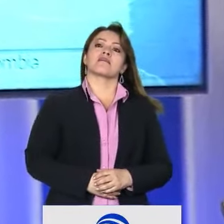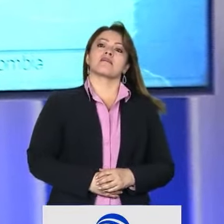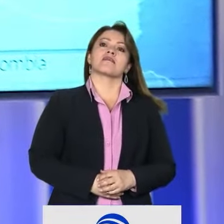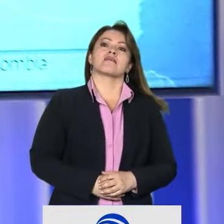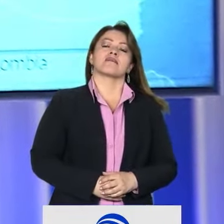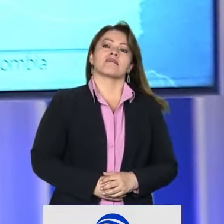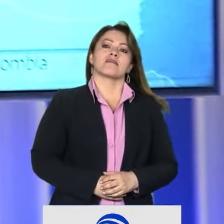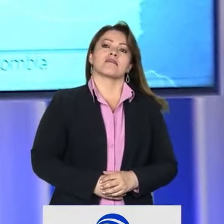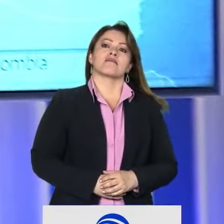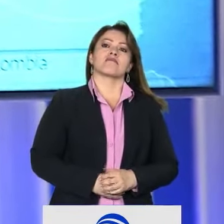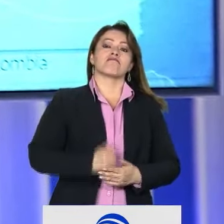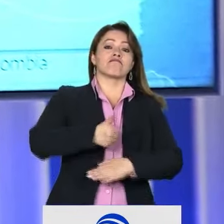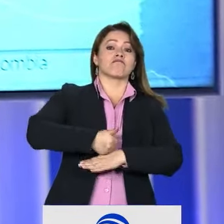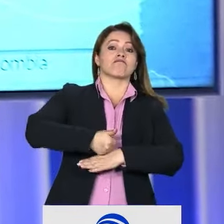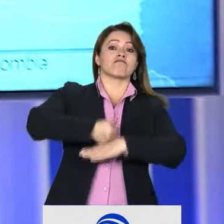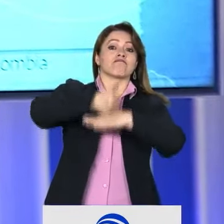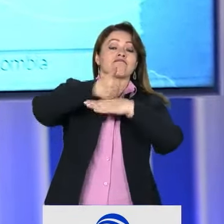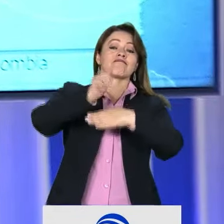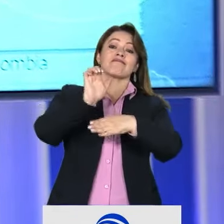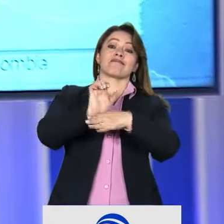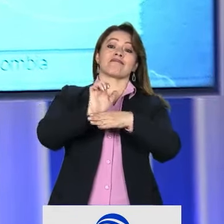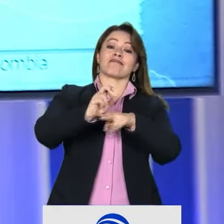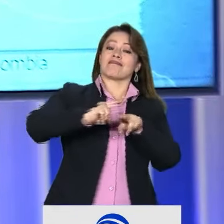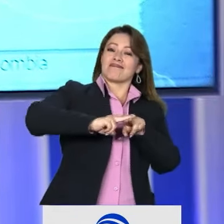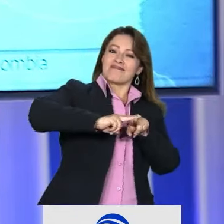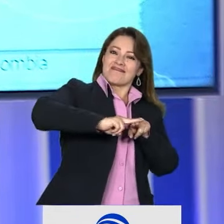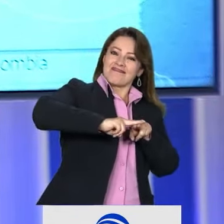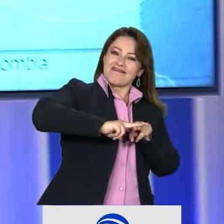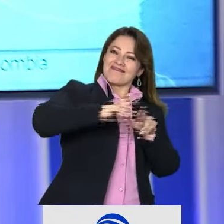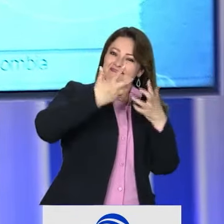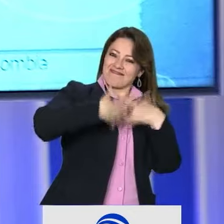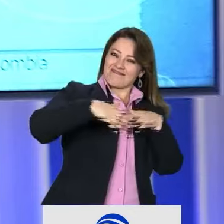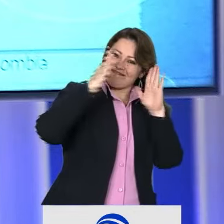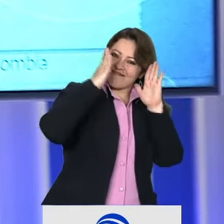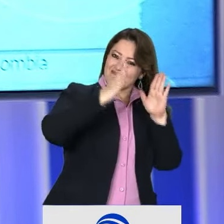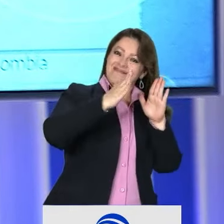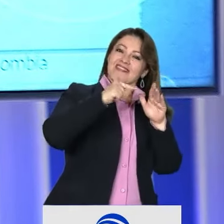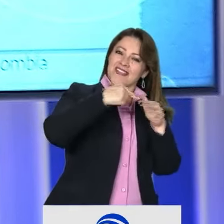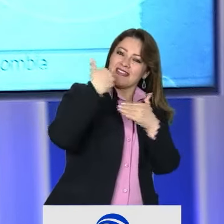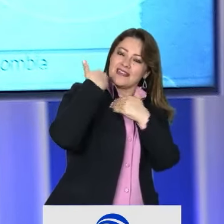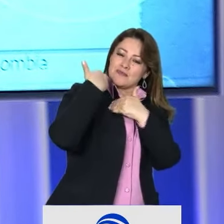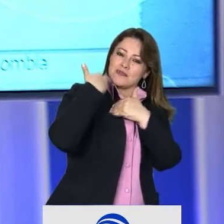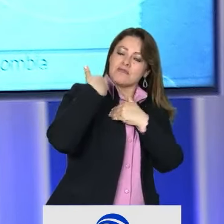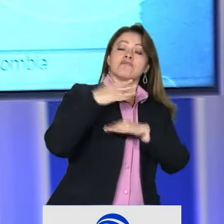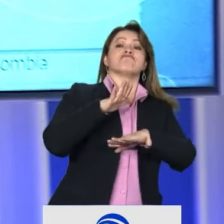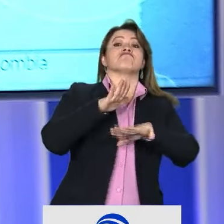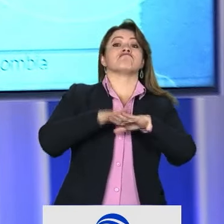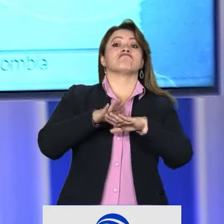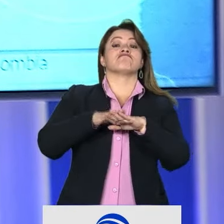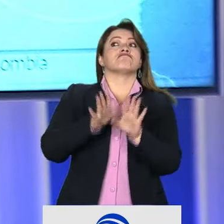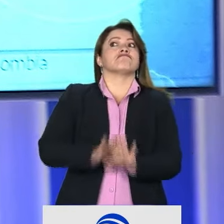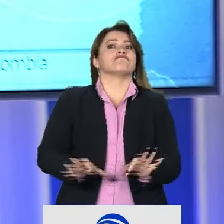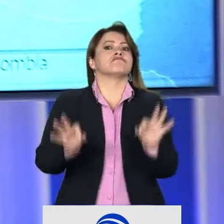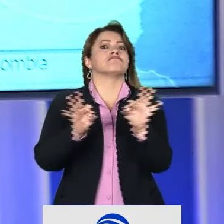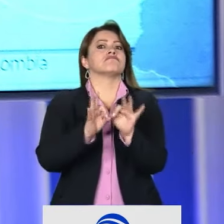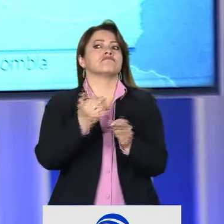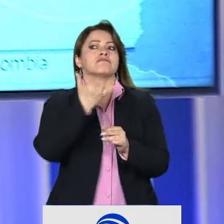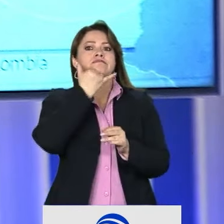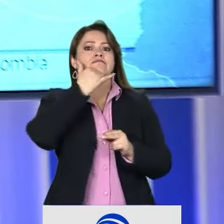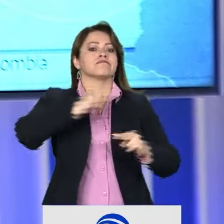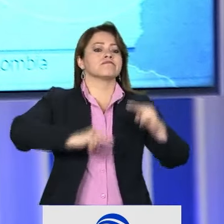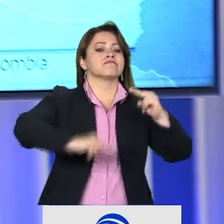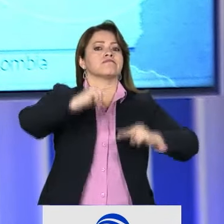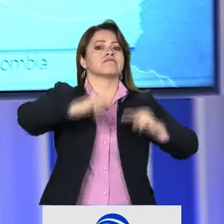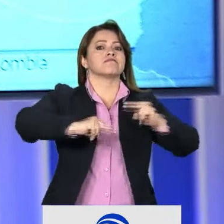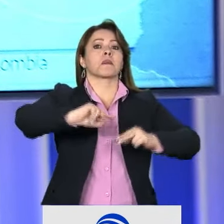El gerente de la empresa Metro de Bogotá hizo un llamado al concesionario chino para tomar medidas tras el retraso de algunas obras de la primera